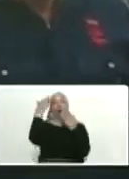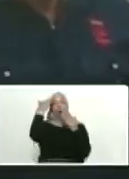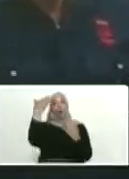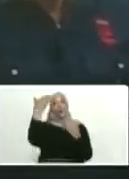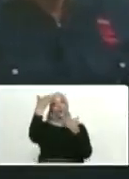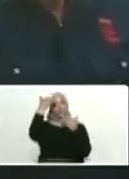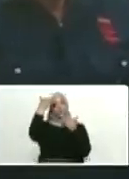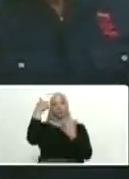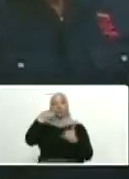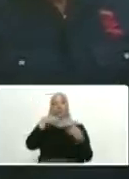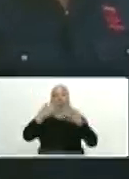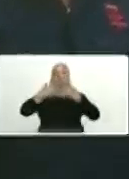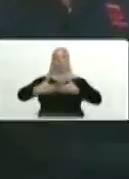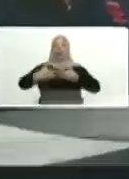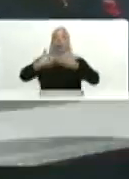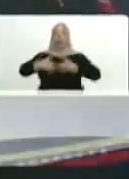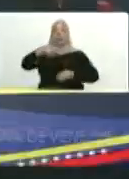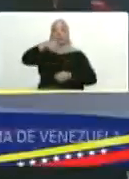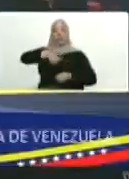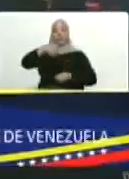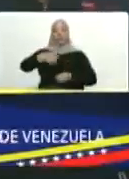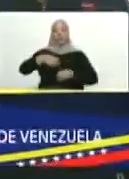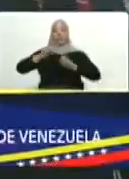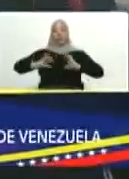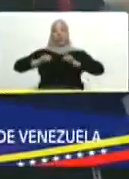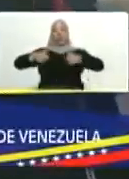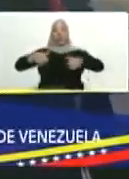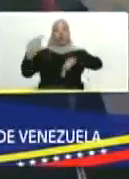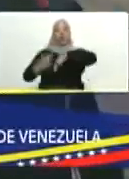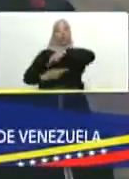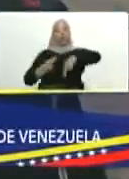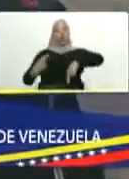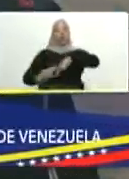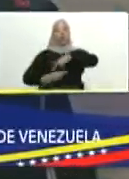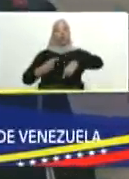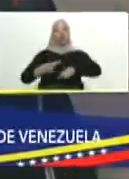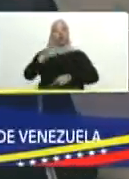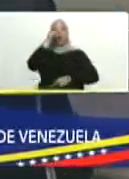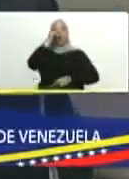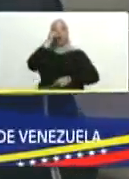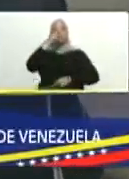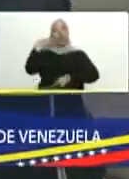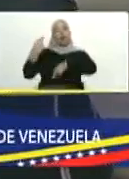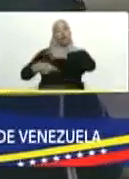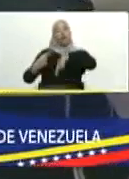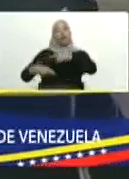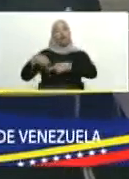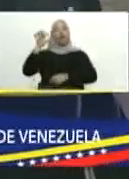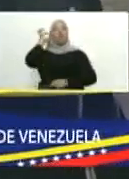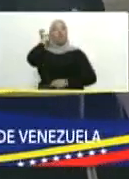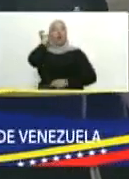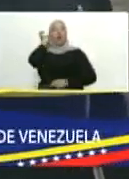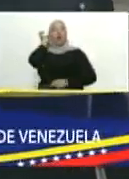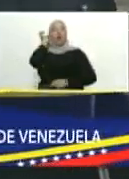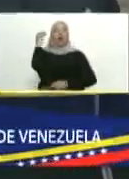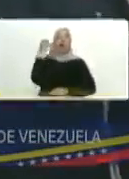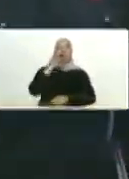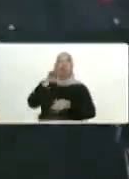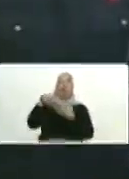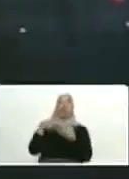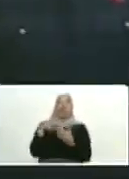decidor Emporio cuna de revolucionarios de Revolucionaria cuna de revolución para hoy